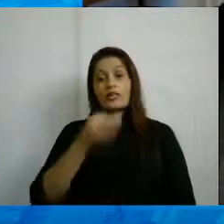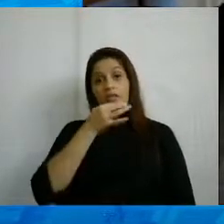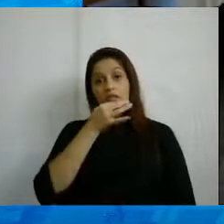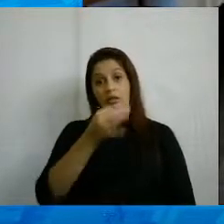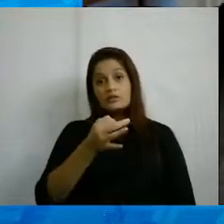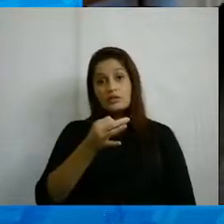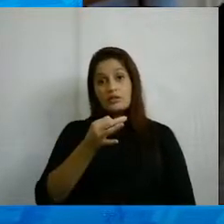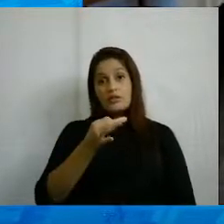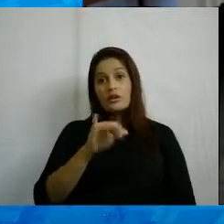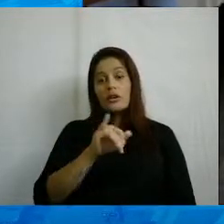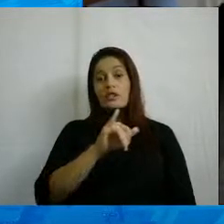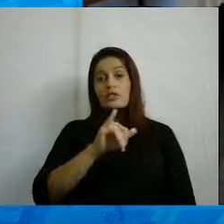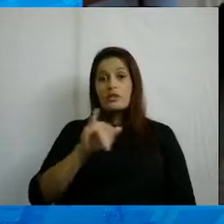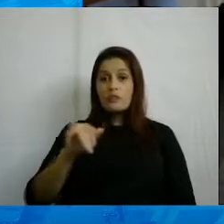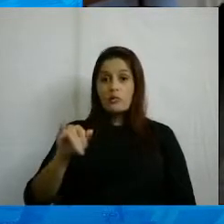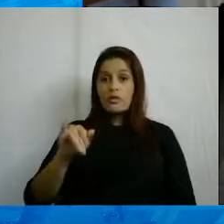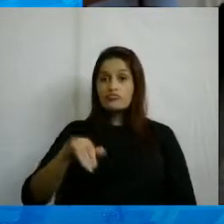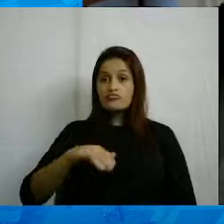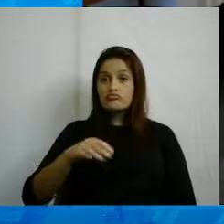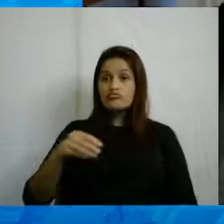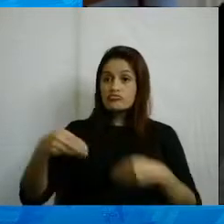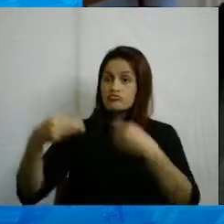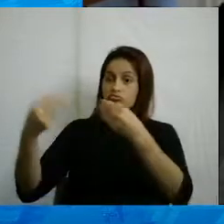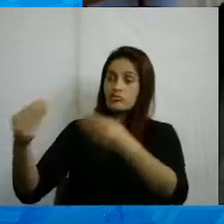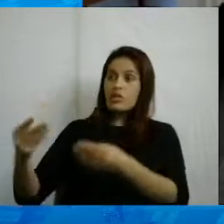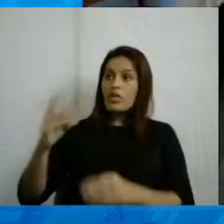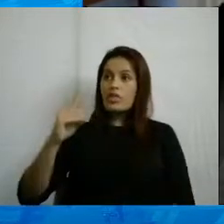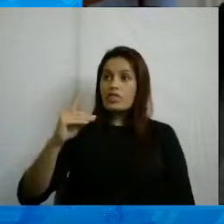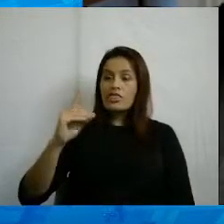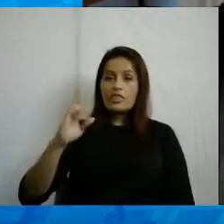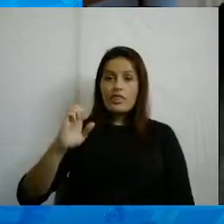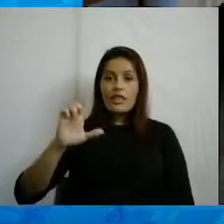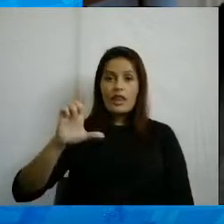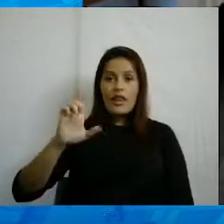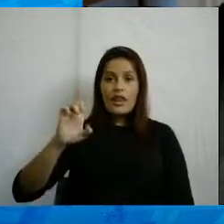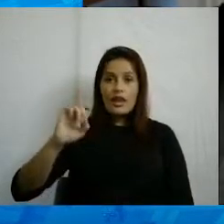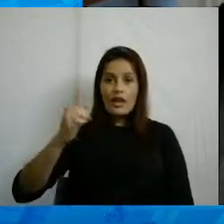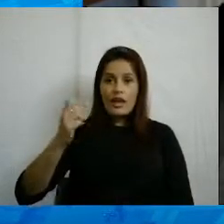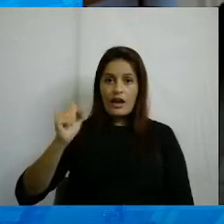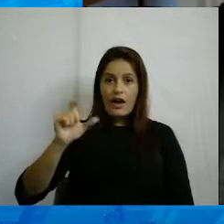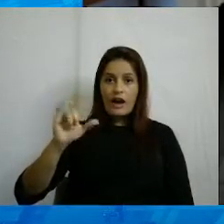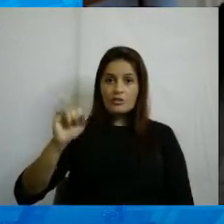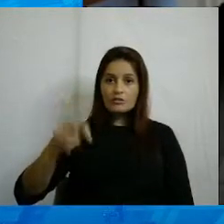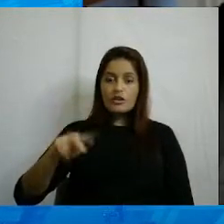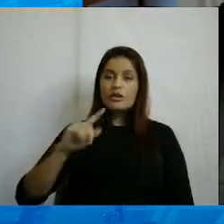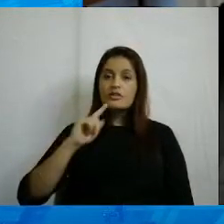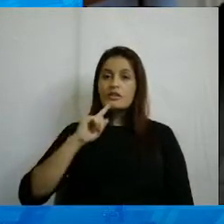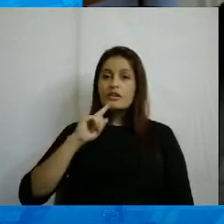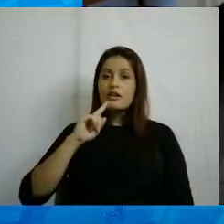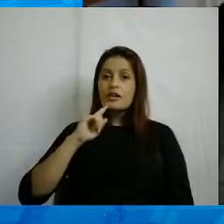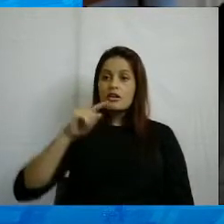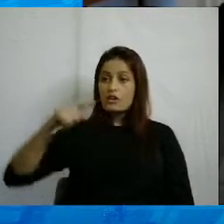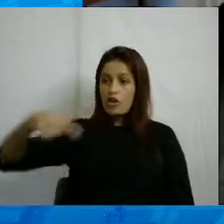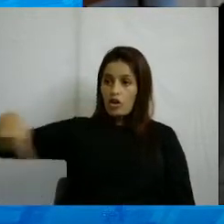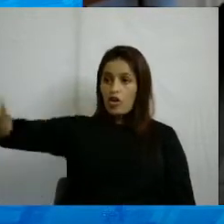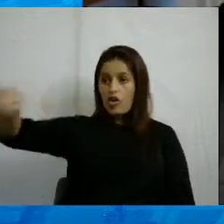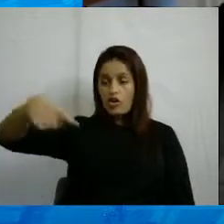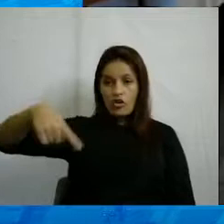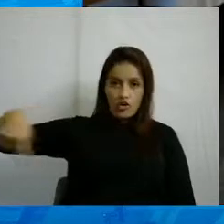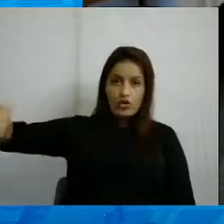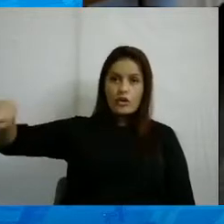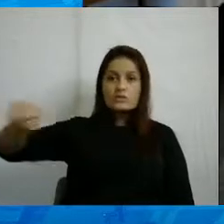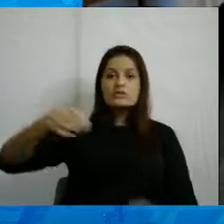disponerse estos vehículos en las delegaciones, hoy día hay rondas del equipo